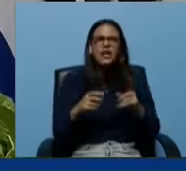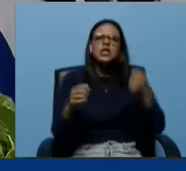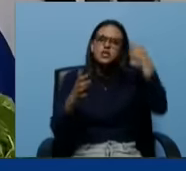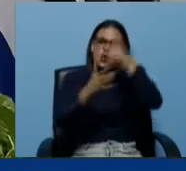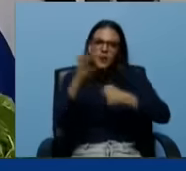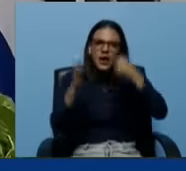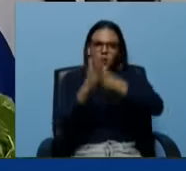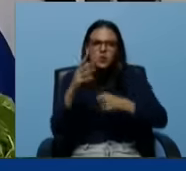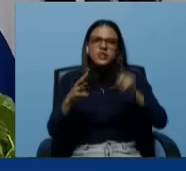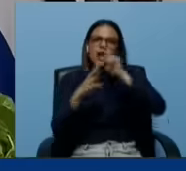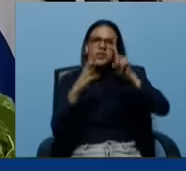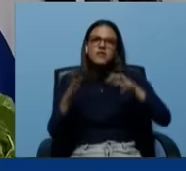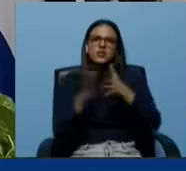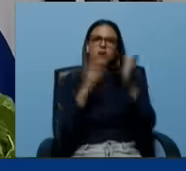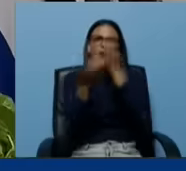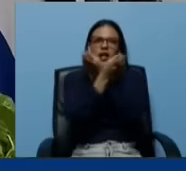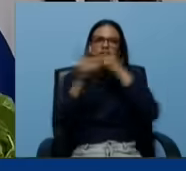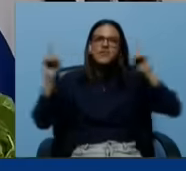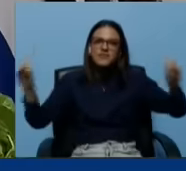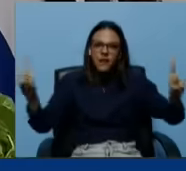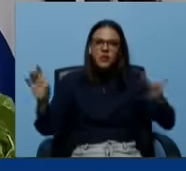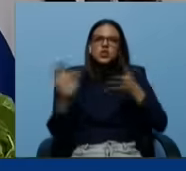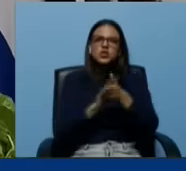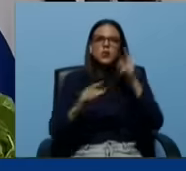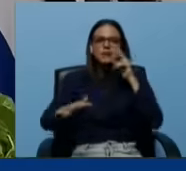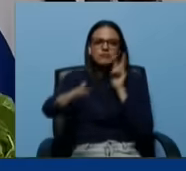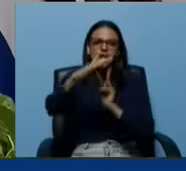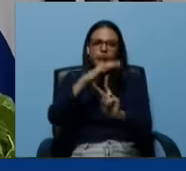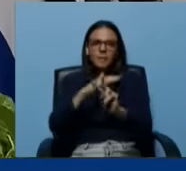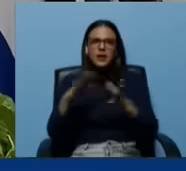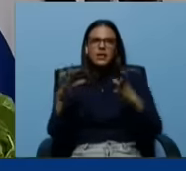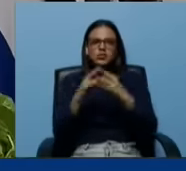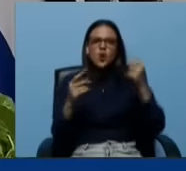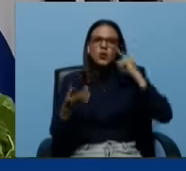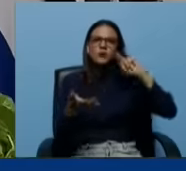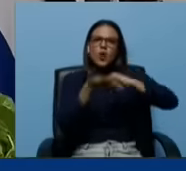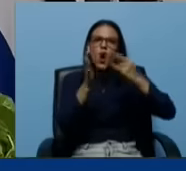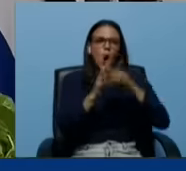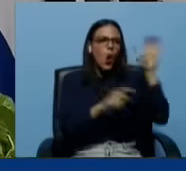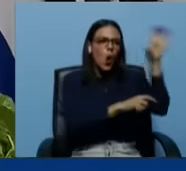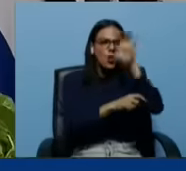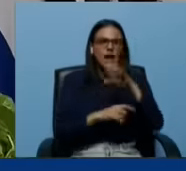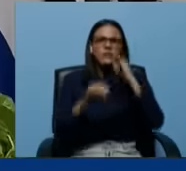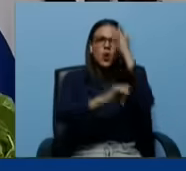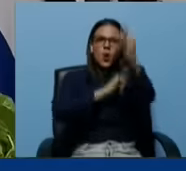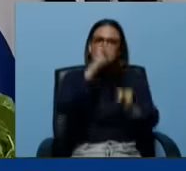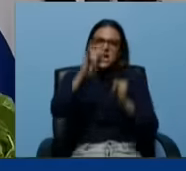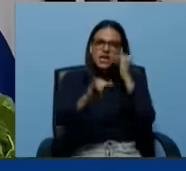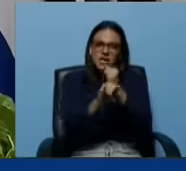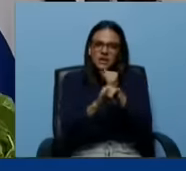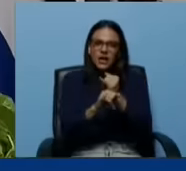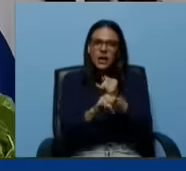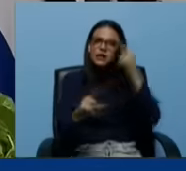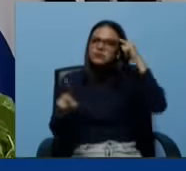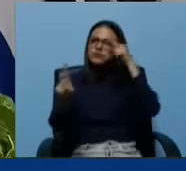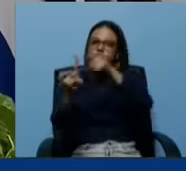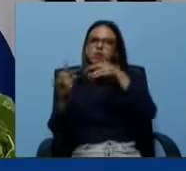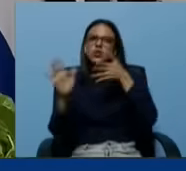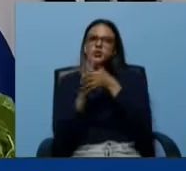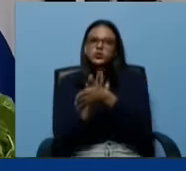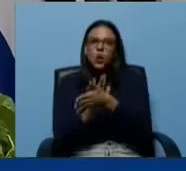por la democratización y la transparencia en los organismos internacionales, particularmente en las